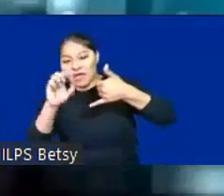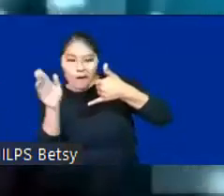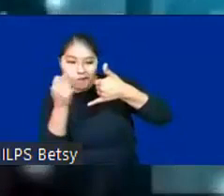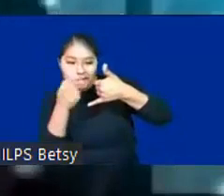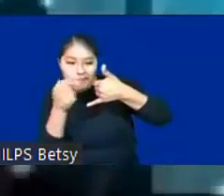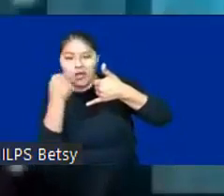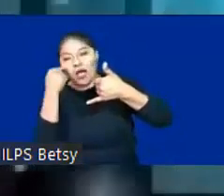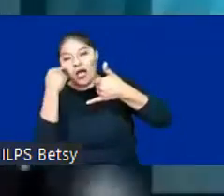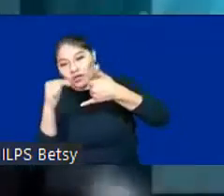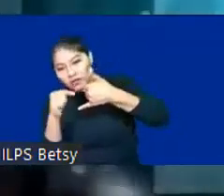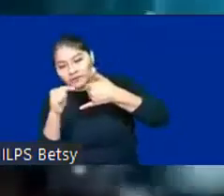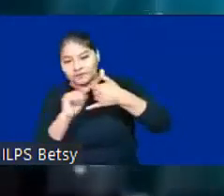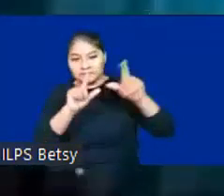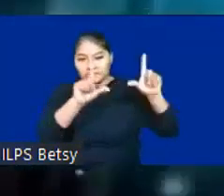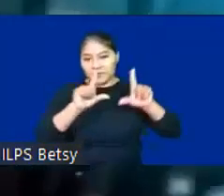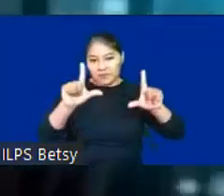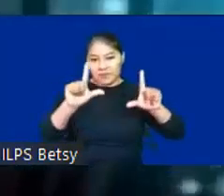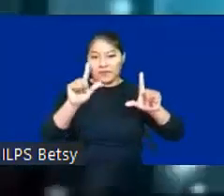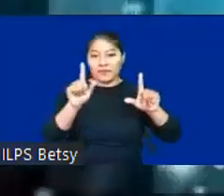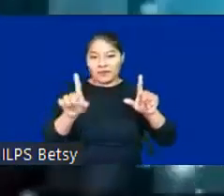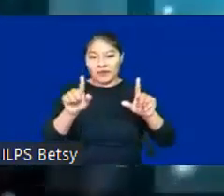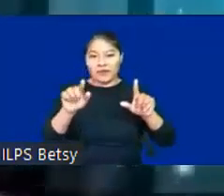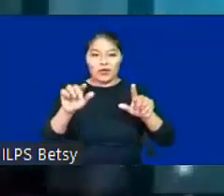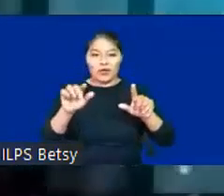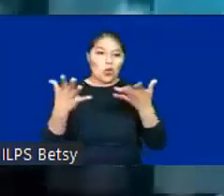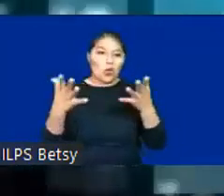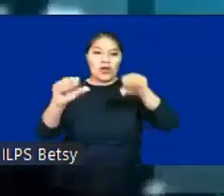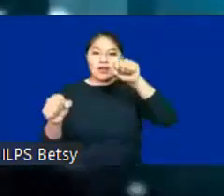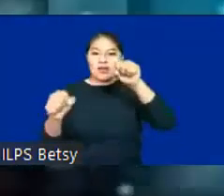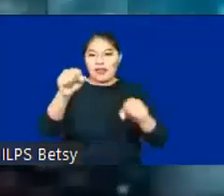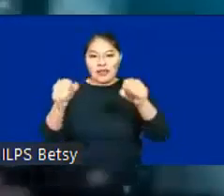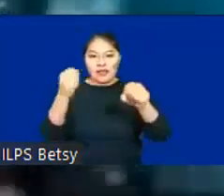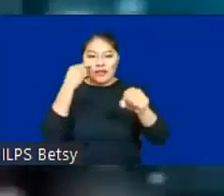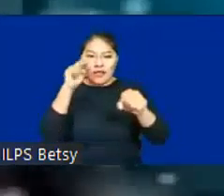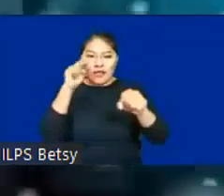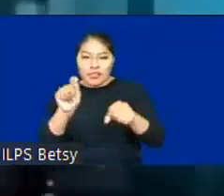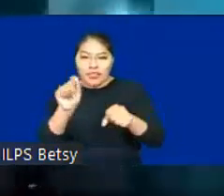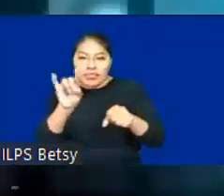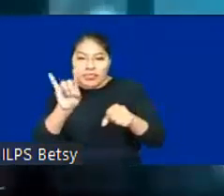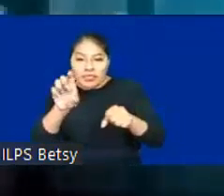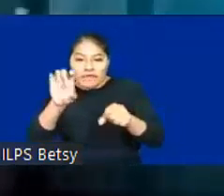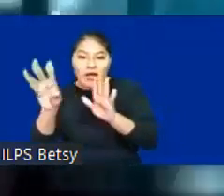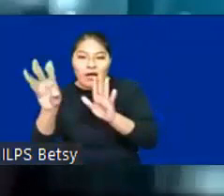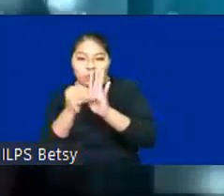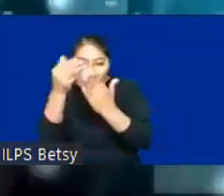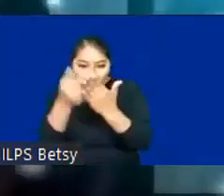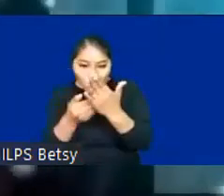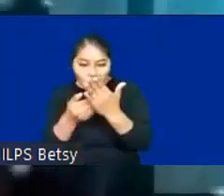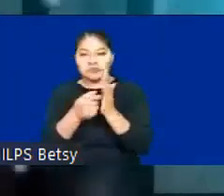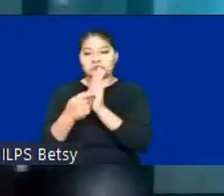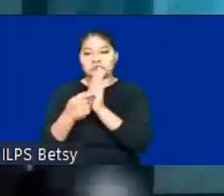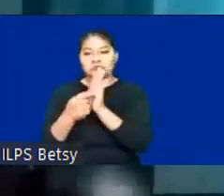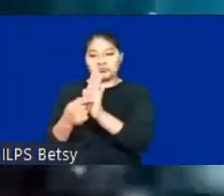el asiento como tal, o cualquier documento que se vaya generando en cualquiera de los trámites registrales, ¿no?